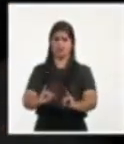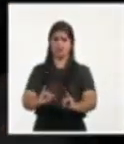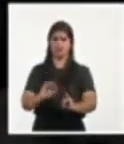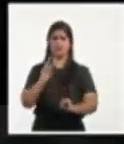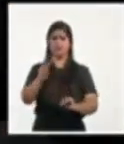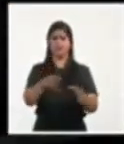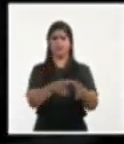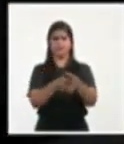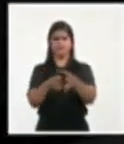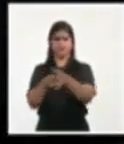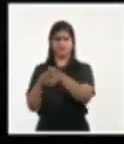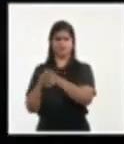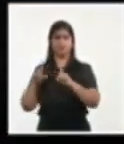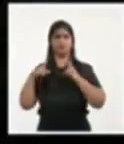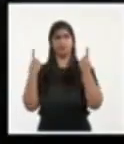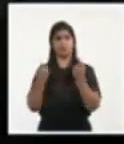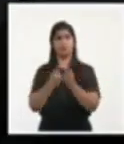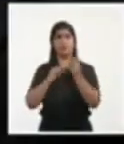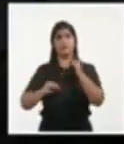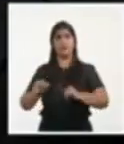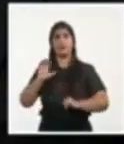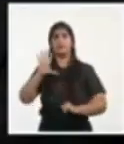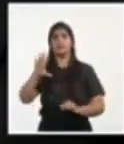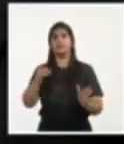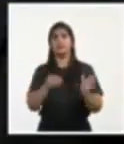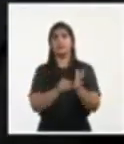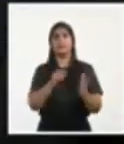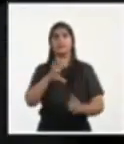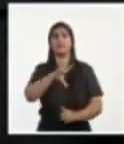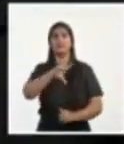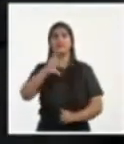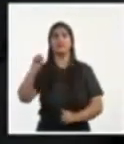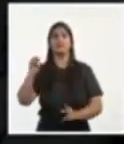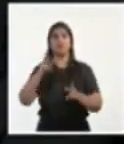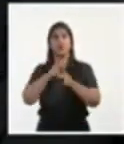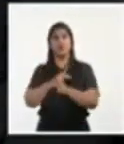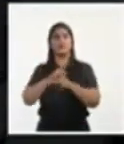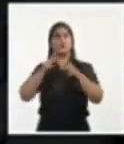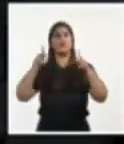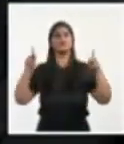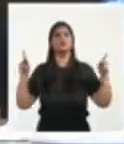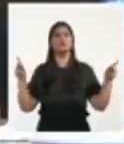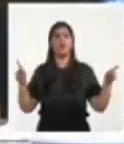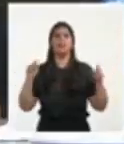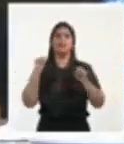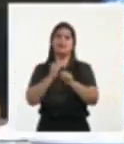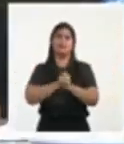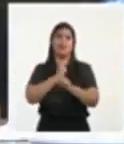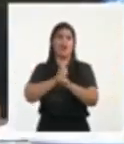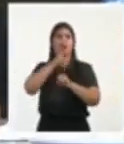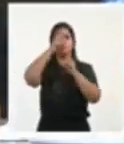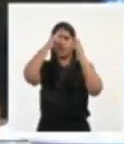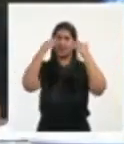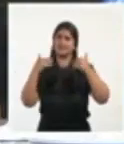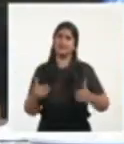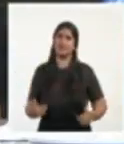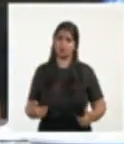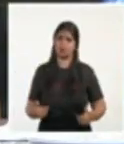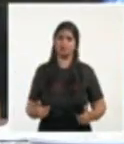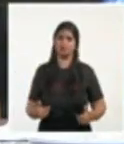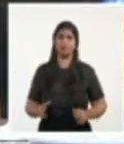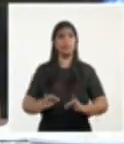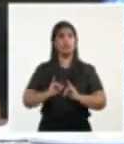más de 5.500 profesionales y técnicos dedicados a esta actividad estadística, así como de otras disciplinas.